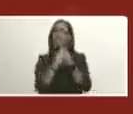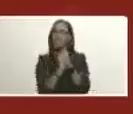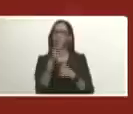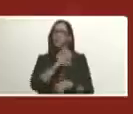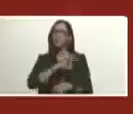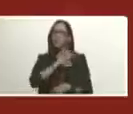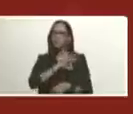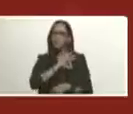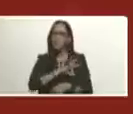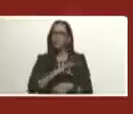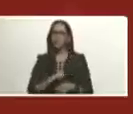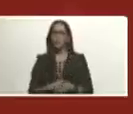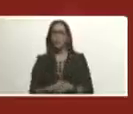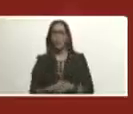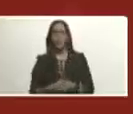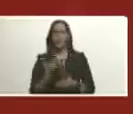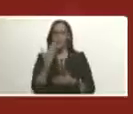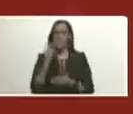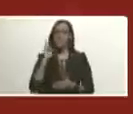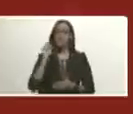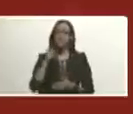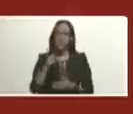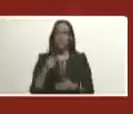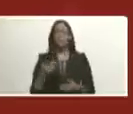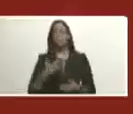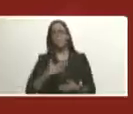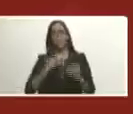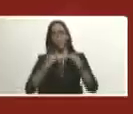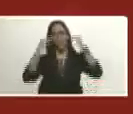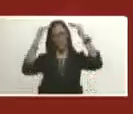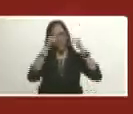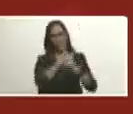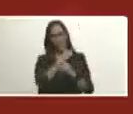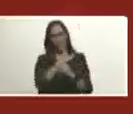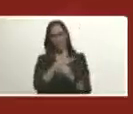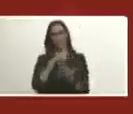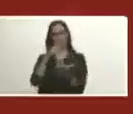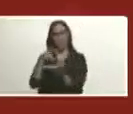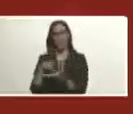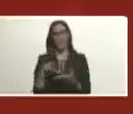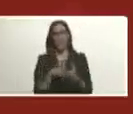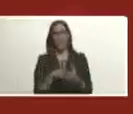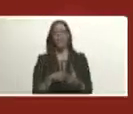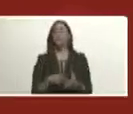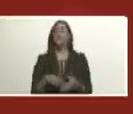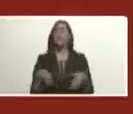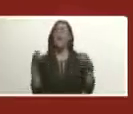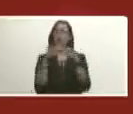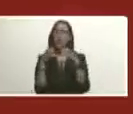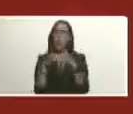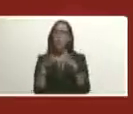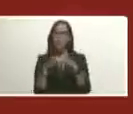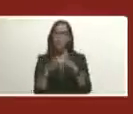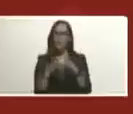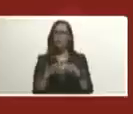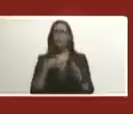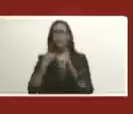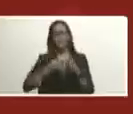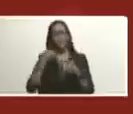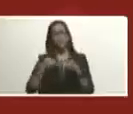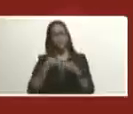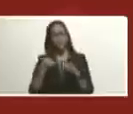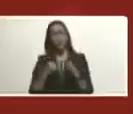sin límites. Ante usted, mi comandante en jefe, se posiciona la agrupación con funciones primigenias en la institución,